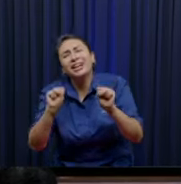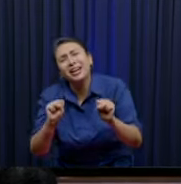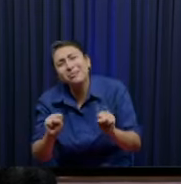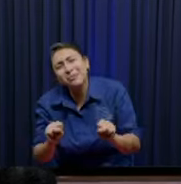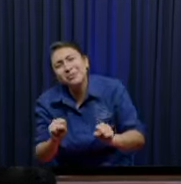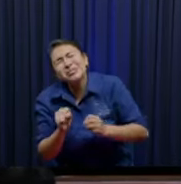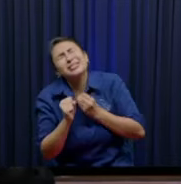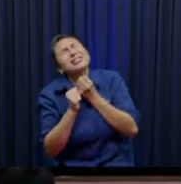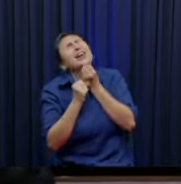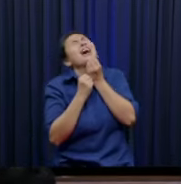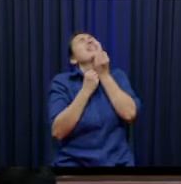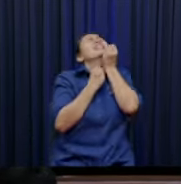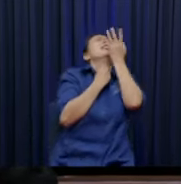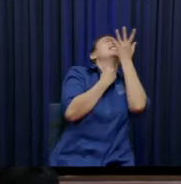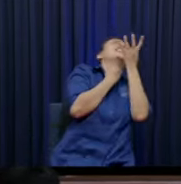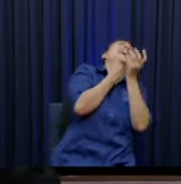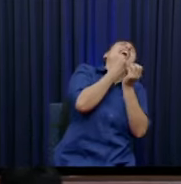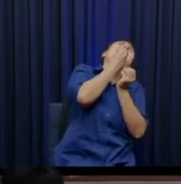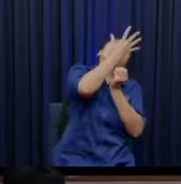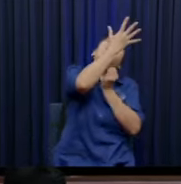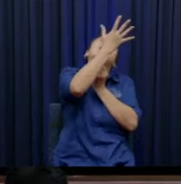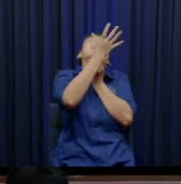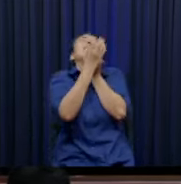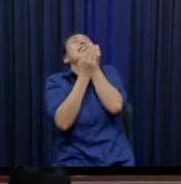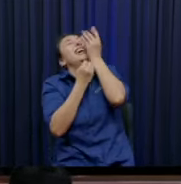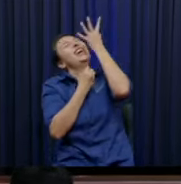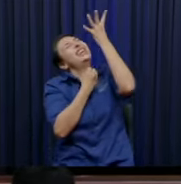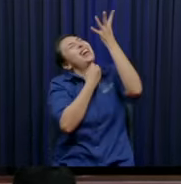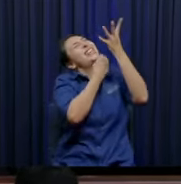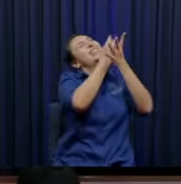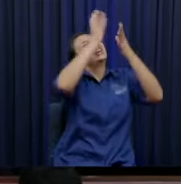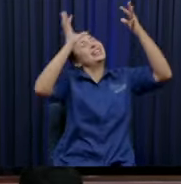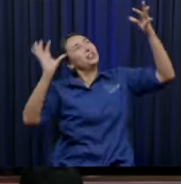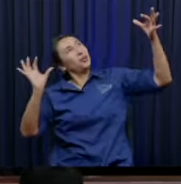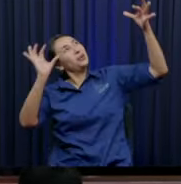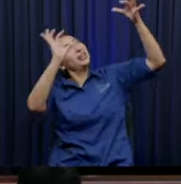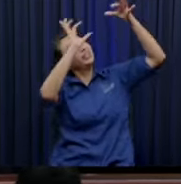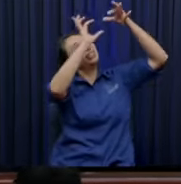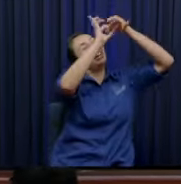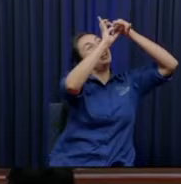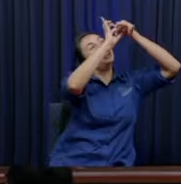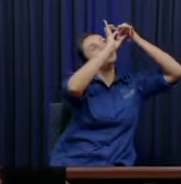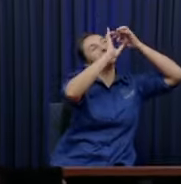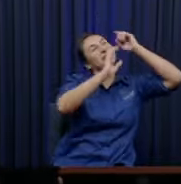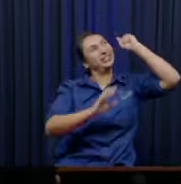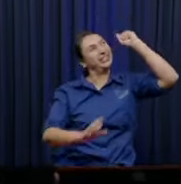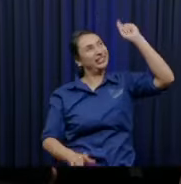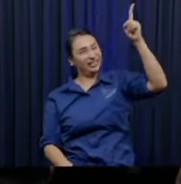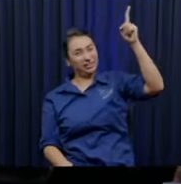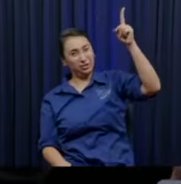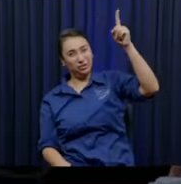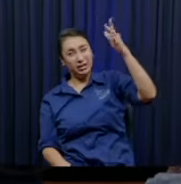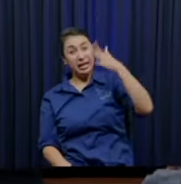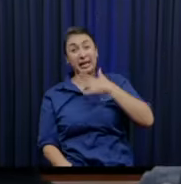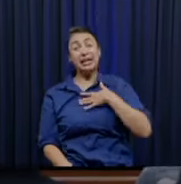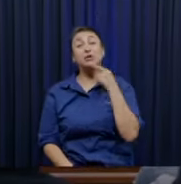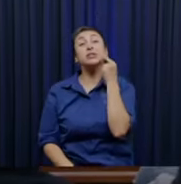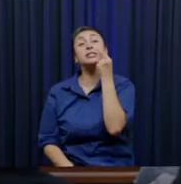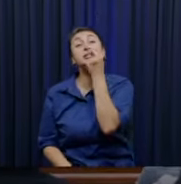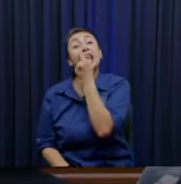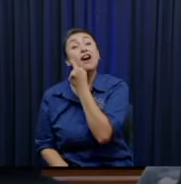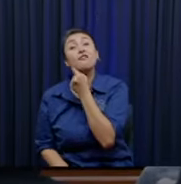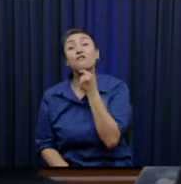Entonces, ¿qué? Nuestra lengua se llenará de y nuestra boca